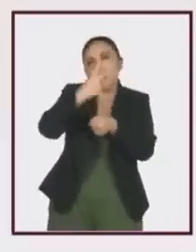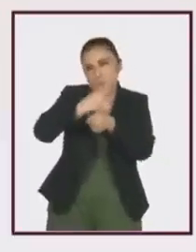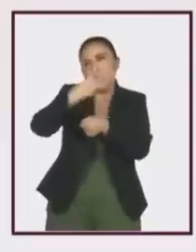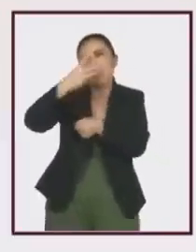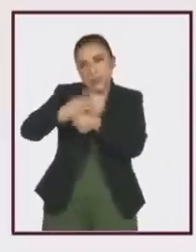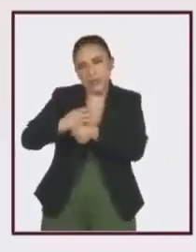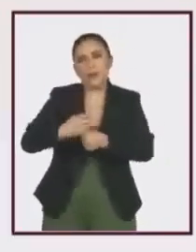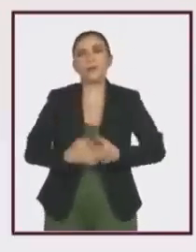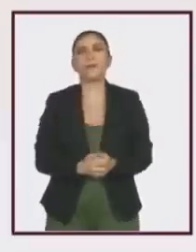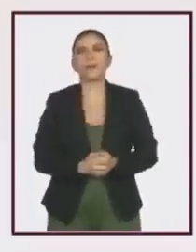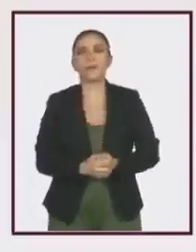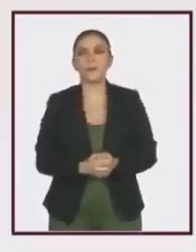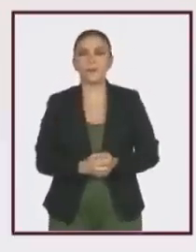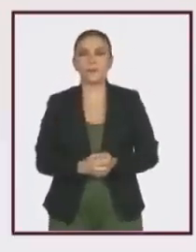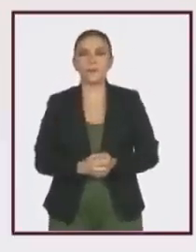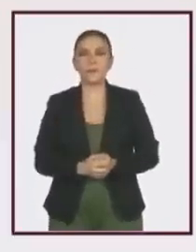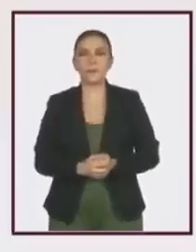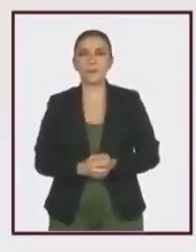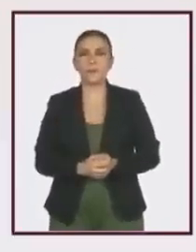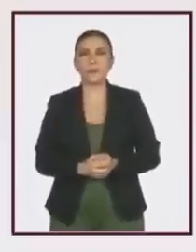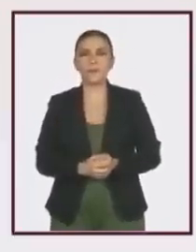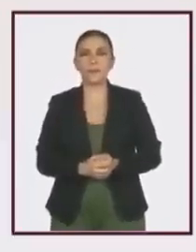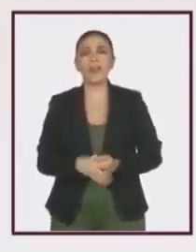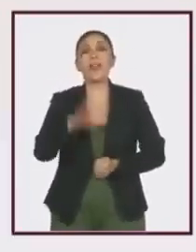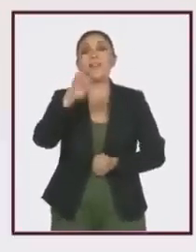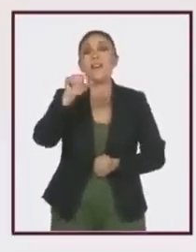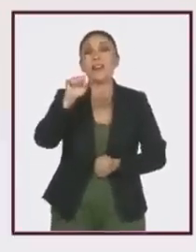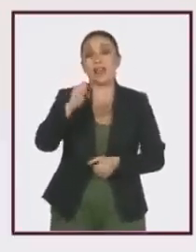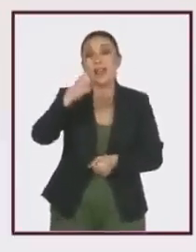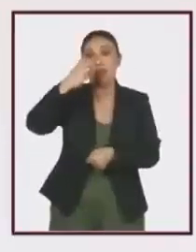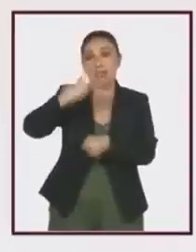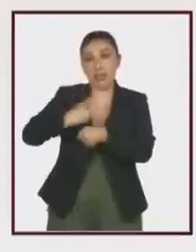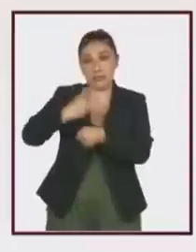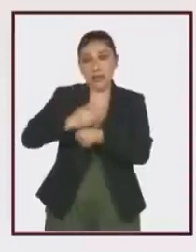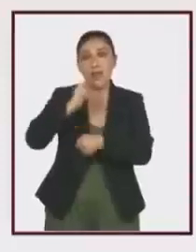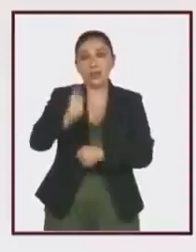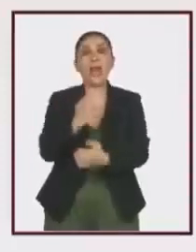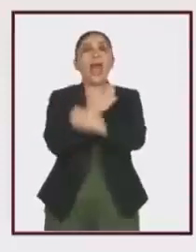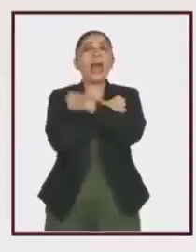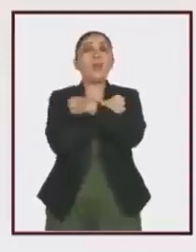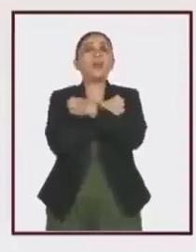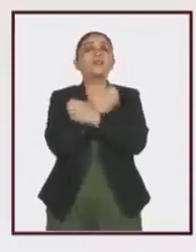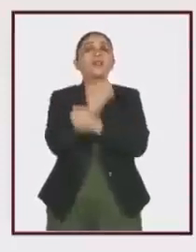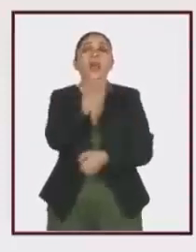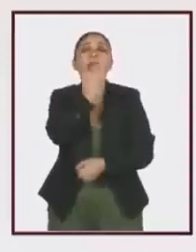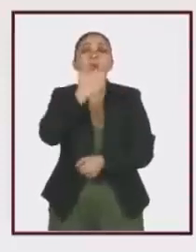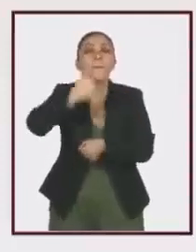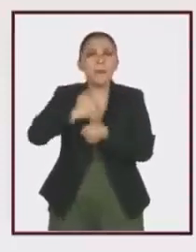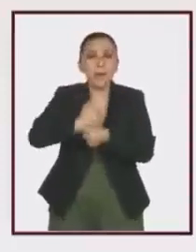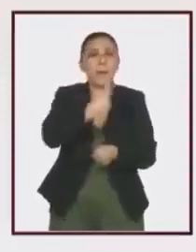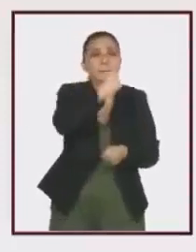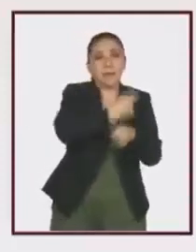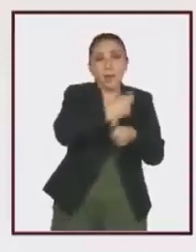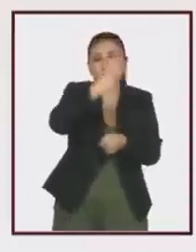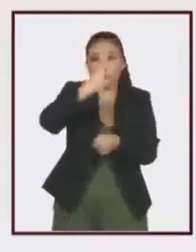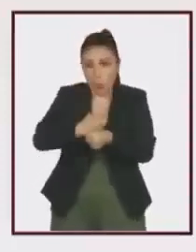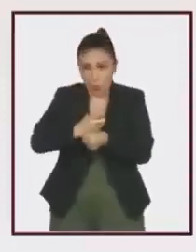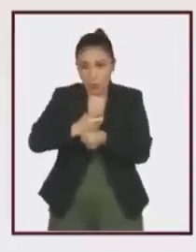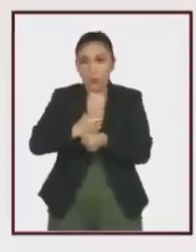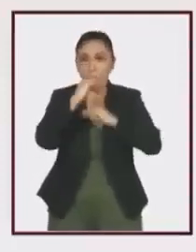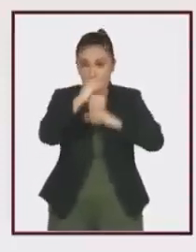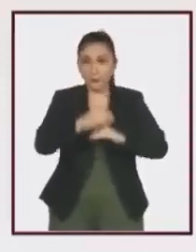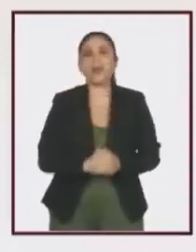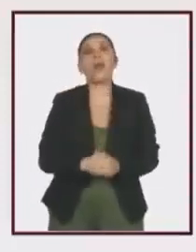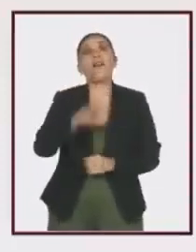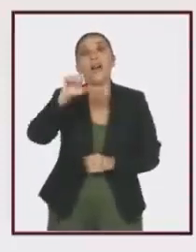educación preescolar. La fase 3 corresponde a educación primaria con primero y segundo grado, fase 4